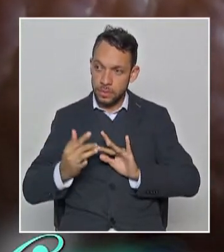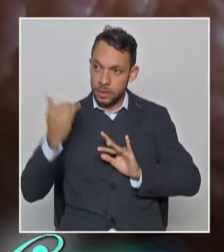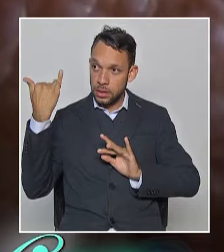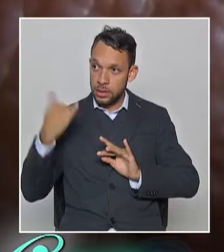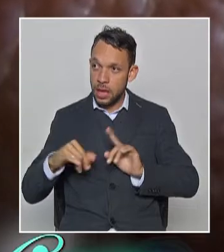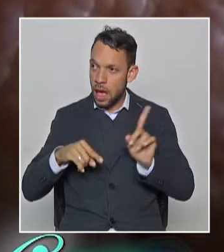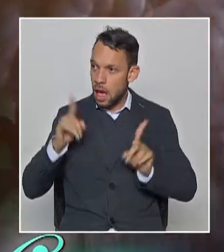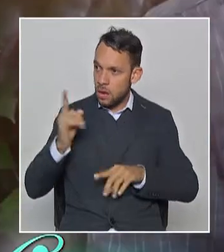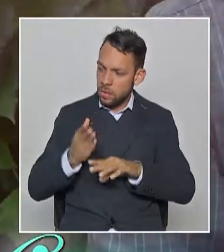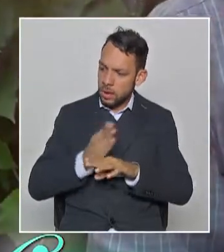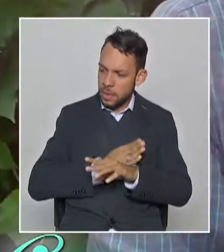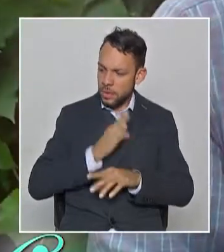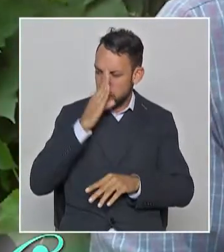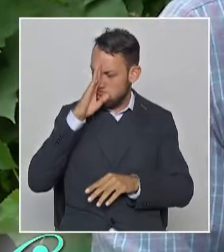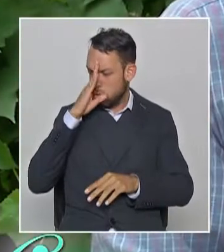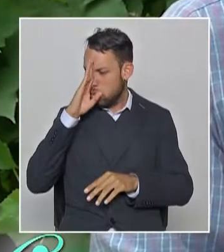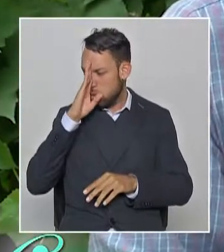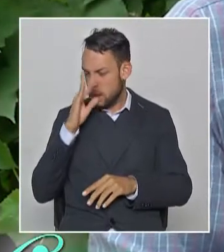ninguna confianza.